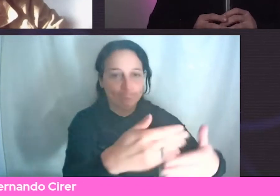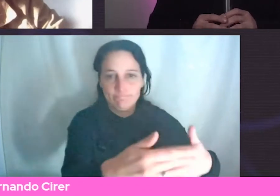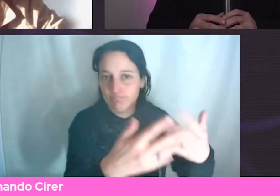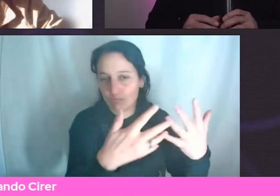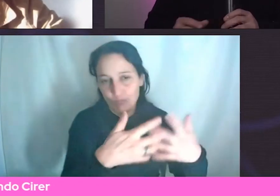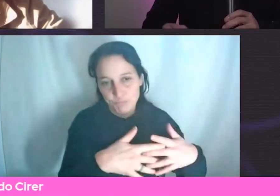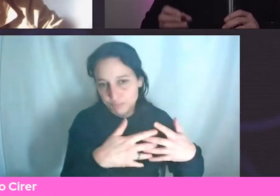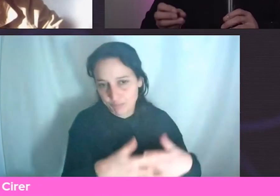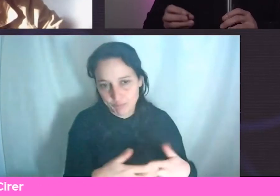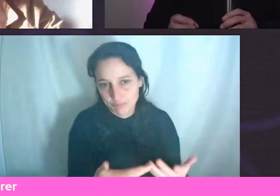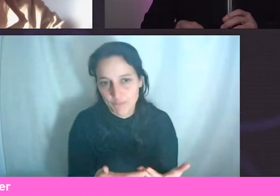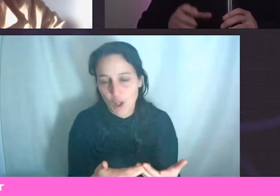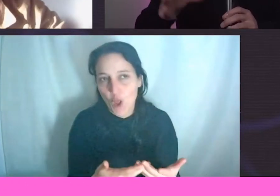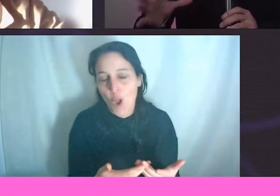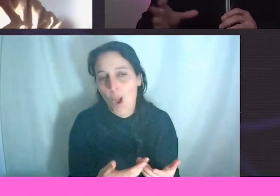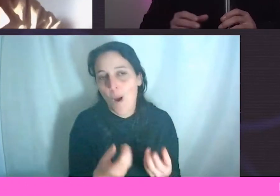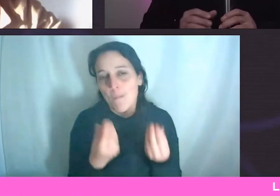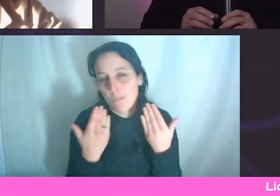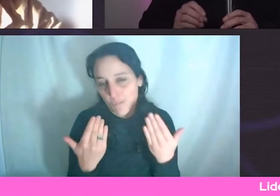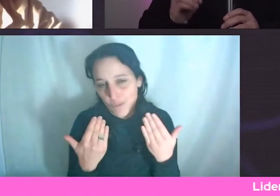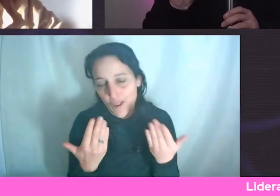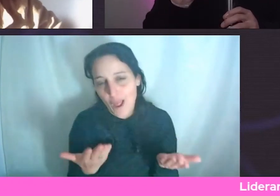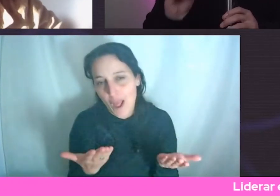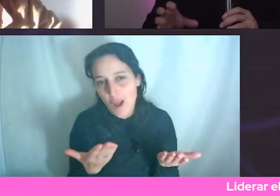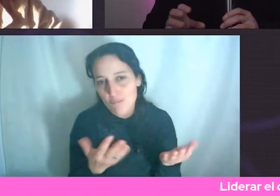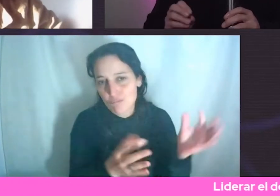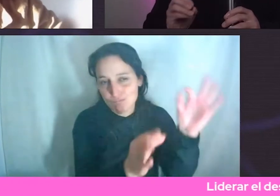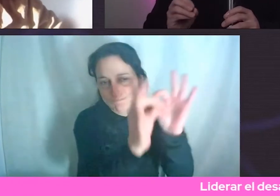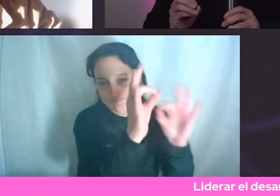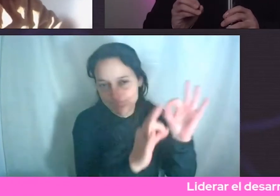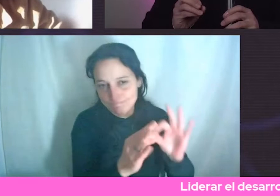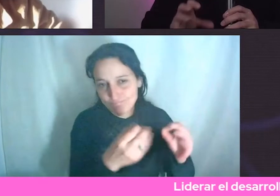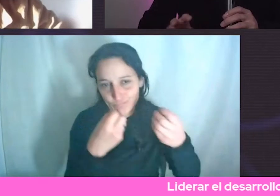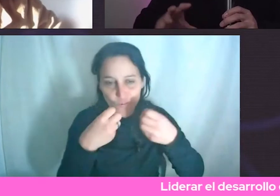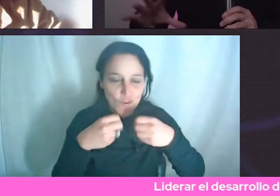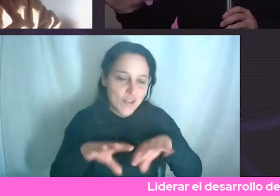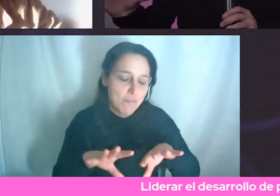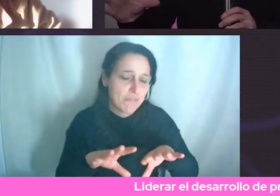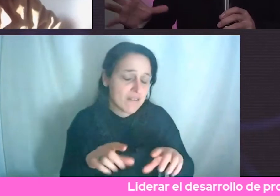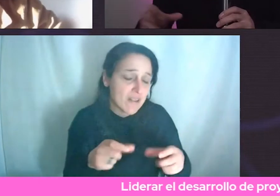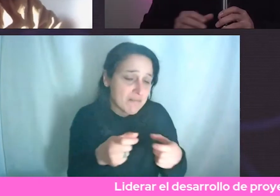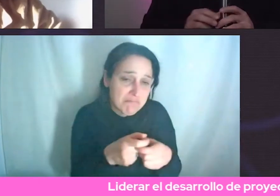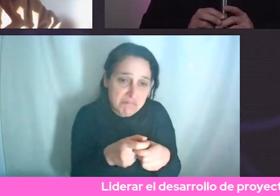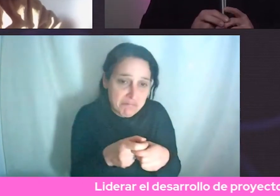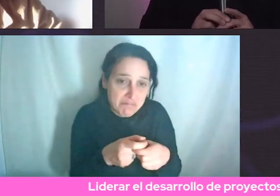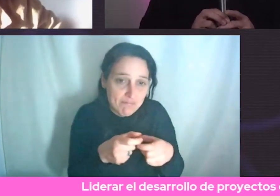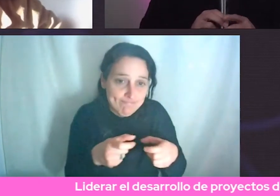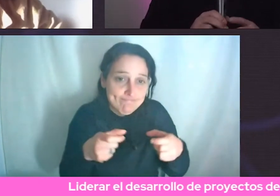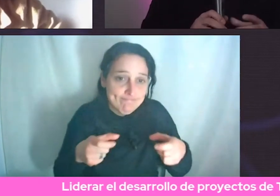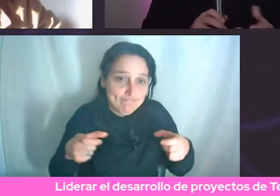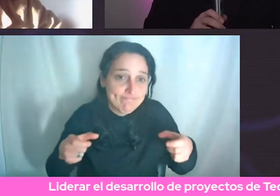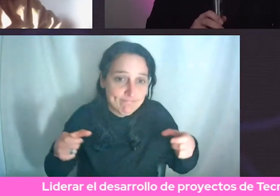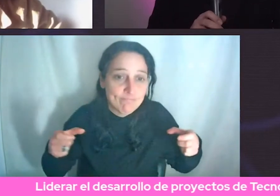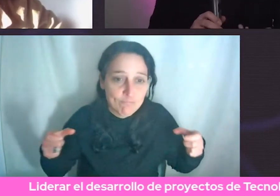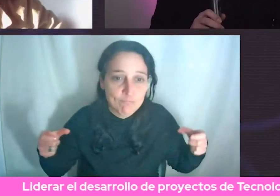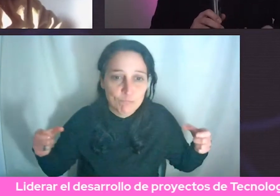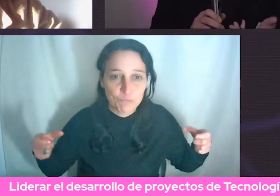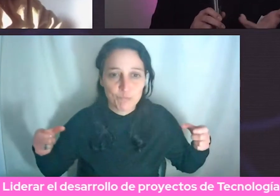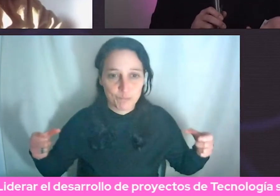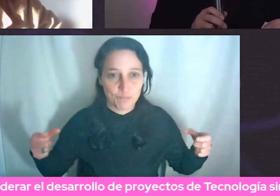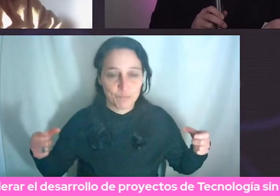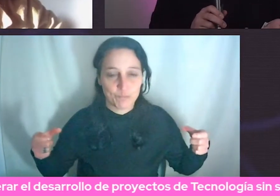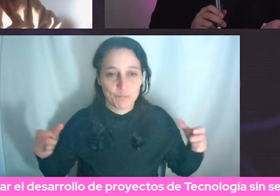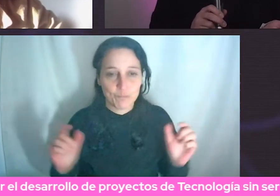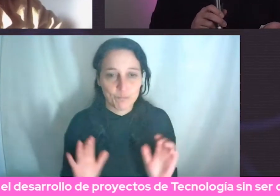podemos empezar proyectos que sean muy chiquitos y empiecen a crecer, ¿no? De pequeñas ideas. Entonces, creo que es un